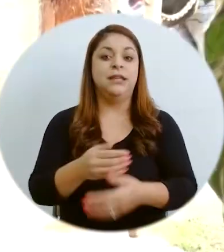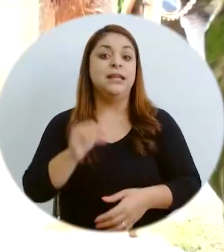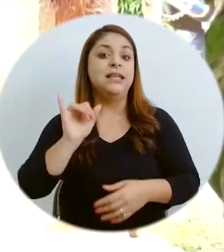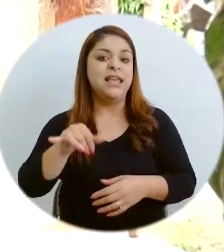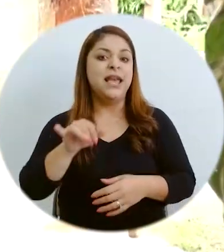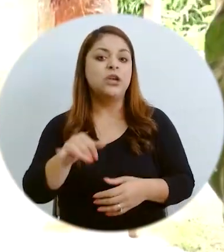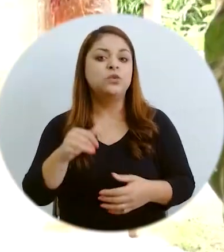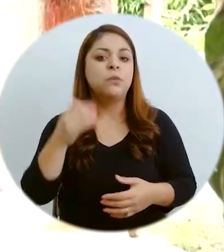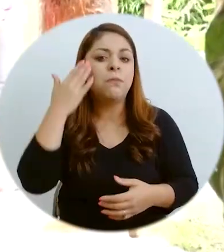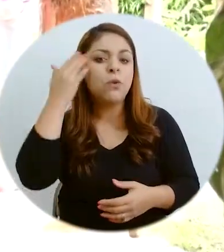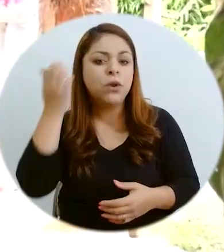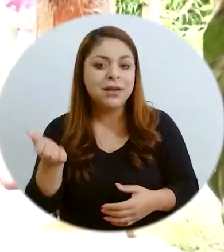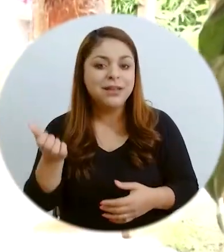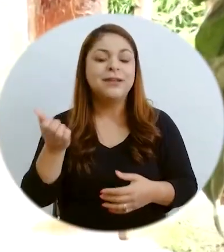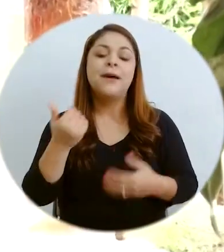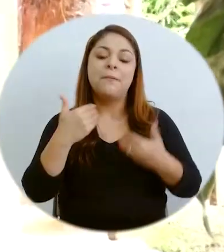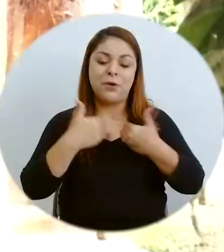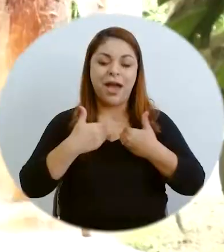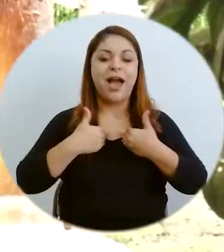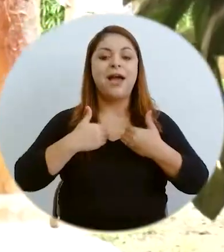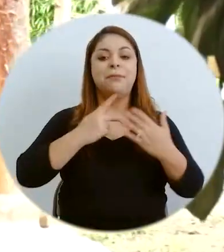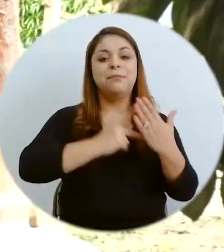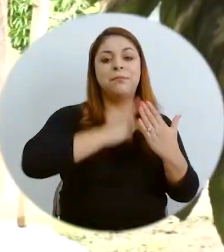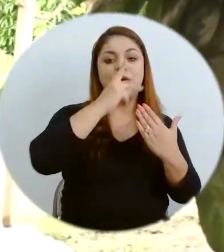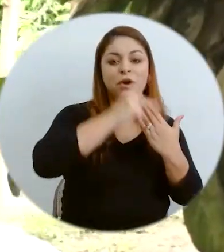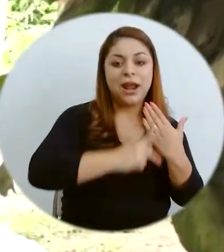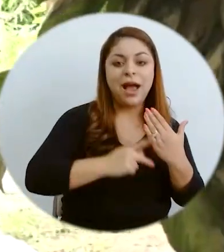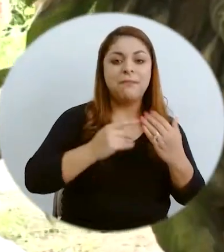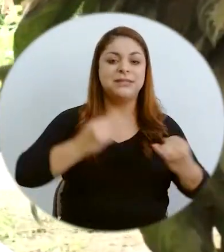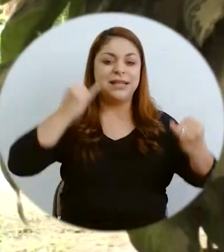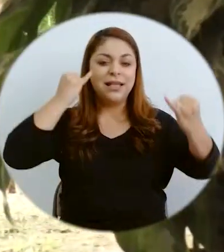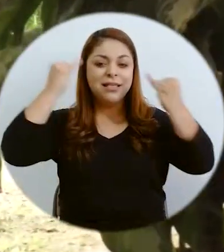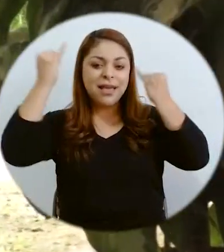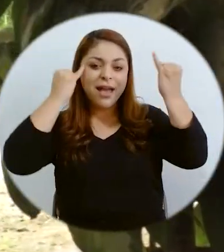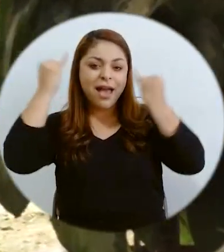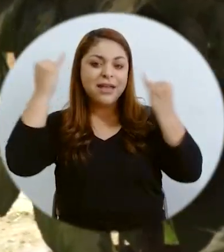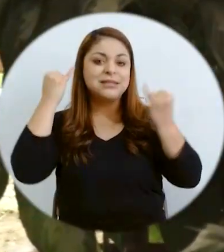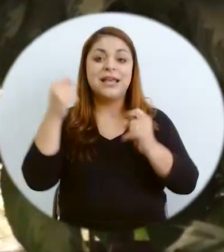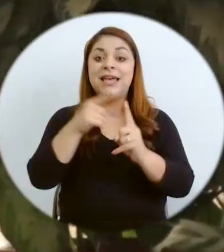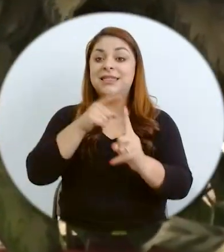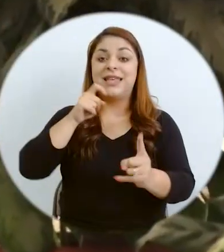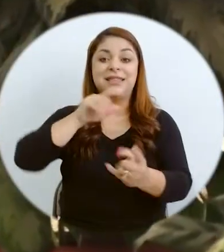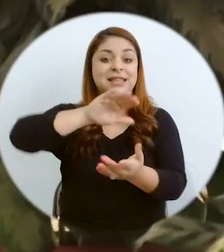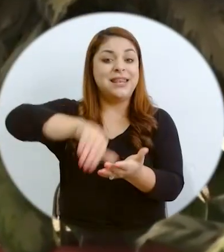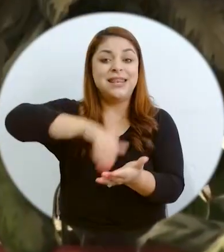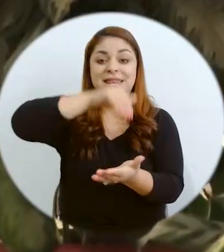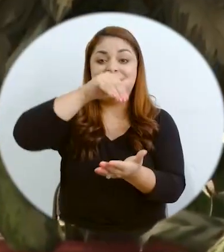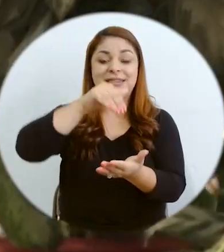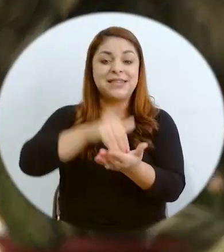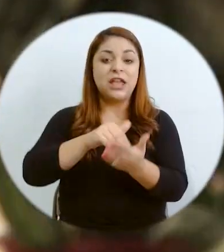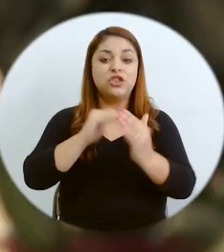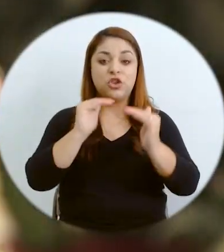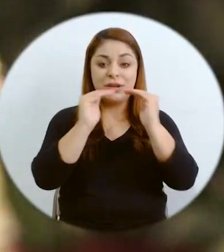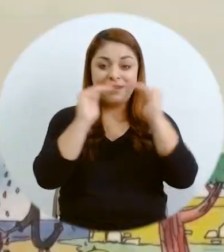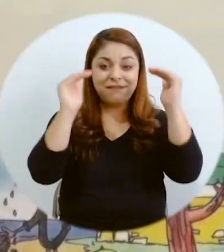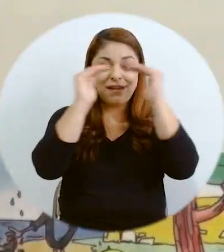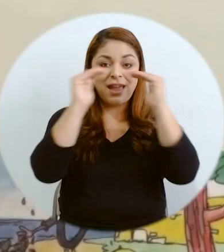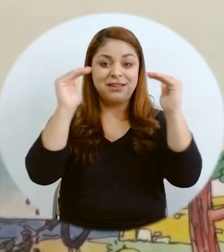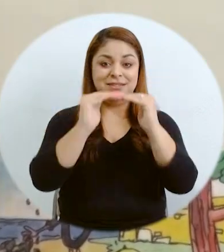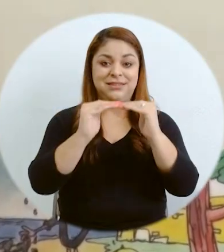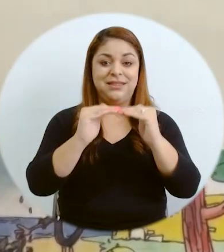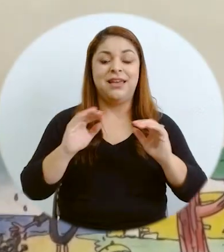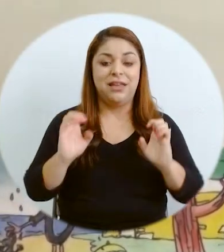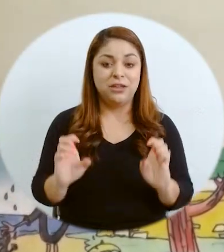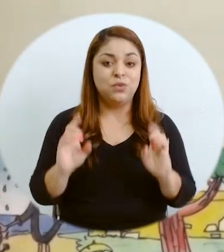actualización. Y eso pasa por la generación de ideas y programas que se llevan a cabo desde los niveles centrales del Ministerio